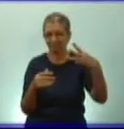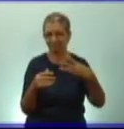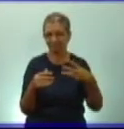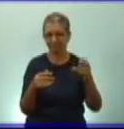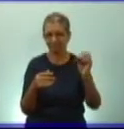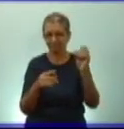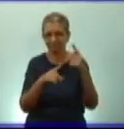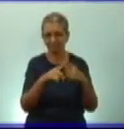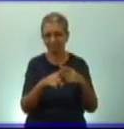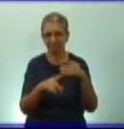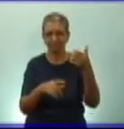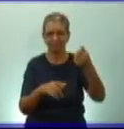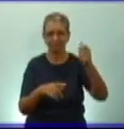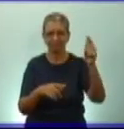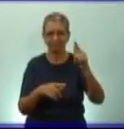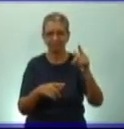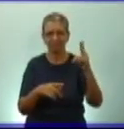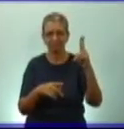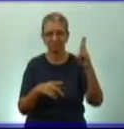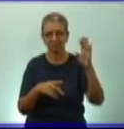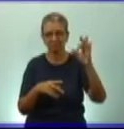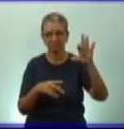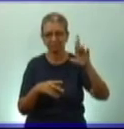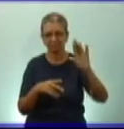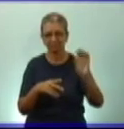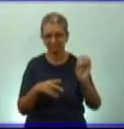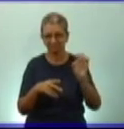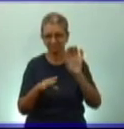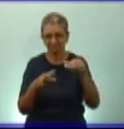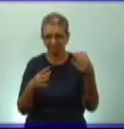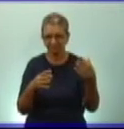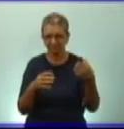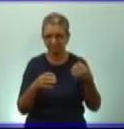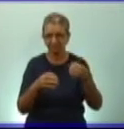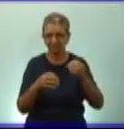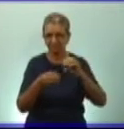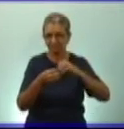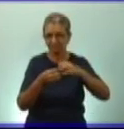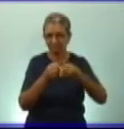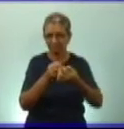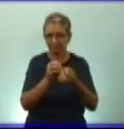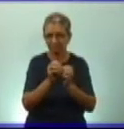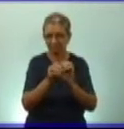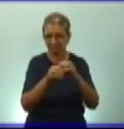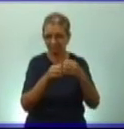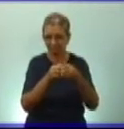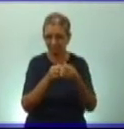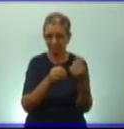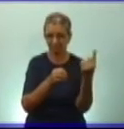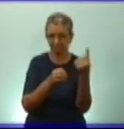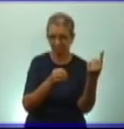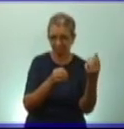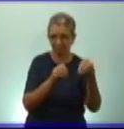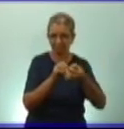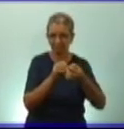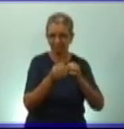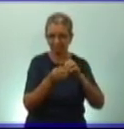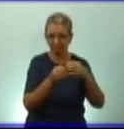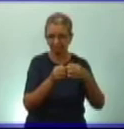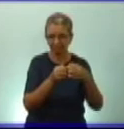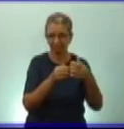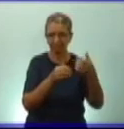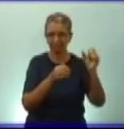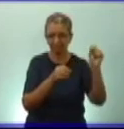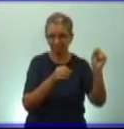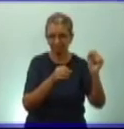azufre, como es una sustancia molecular, que ya lo vimos, esa molécula está formada por un átomo de azufre y 3